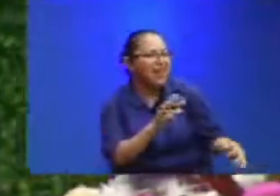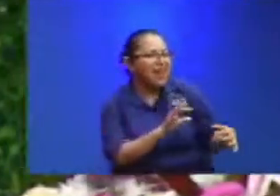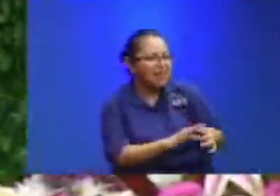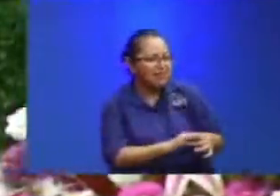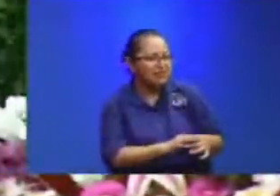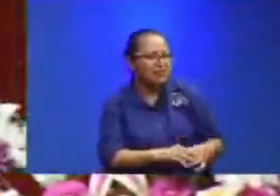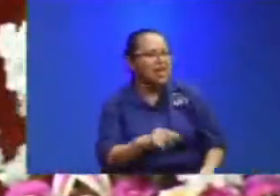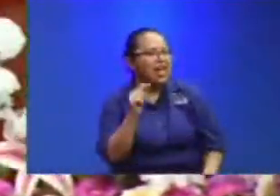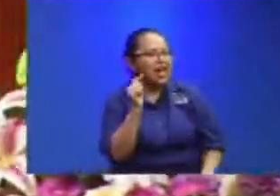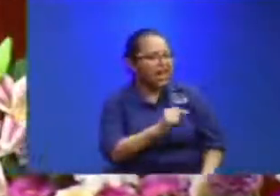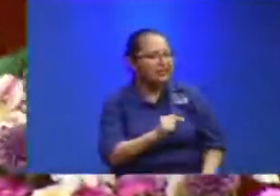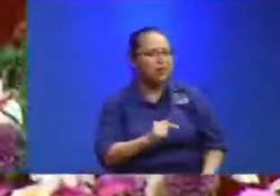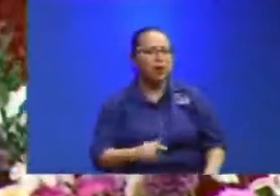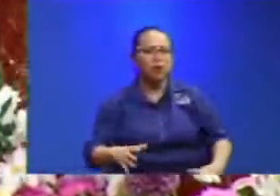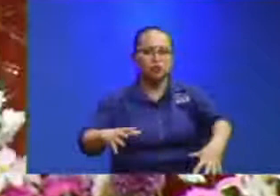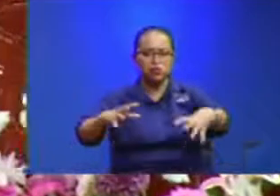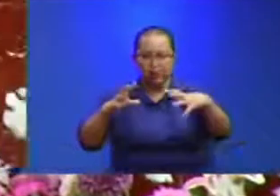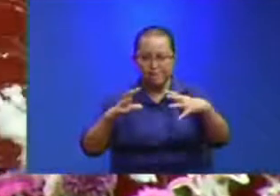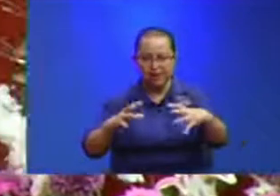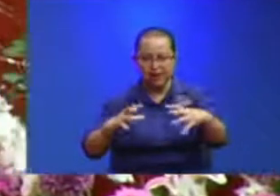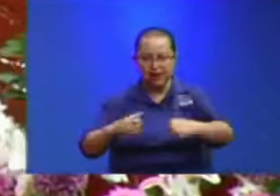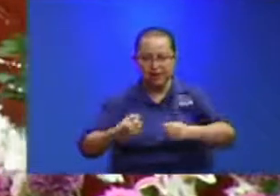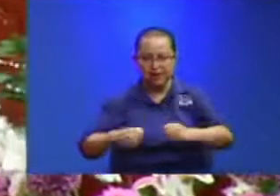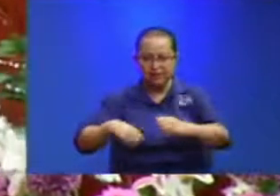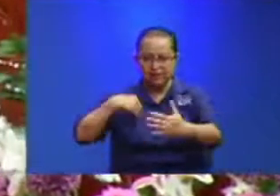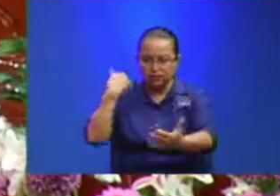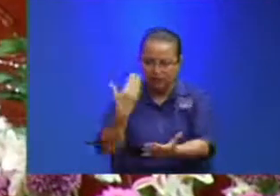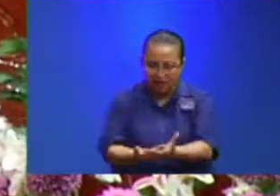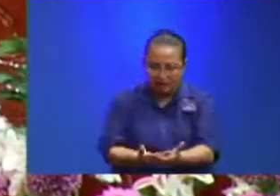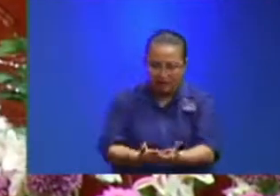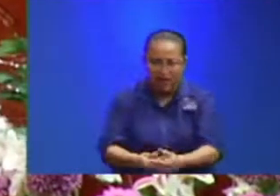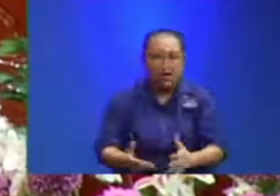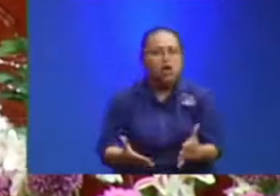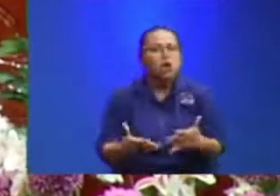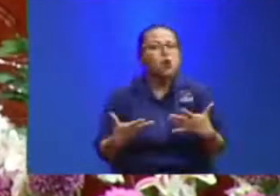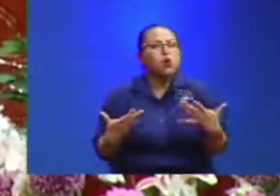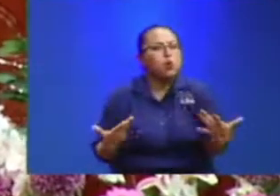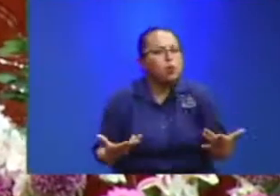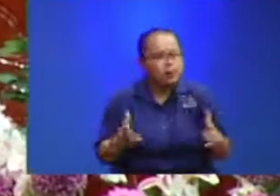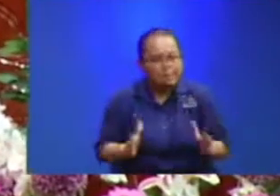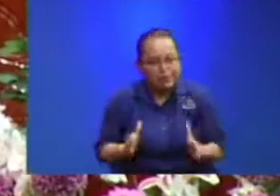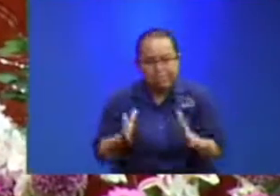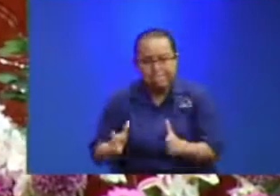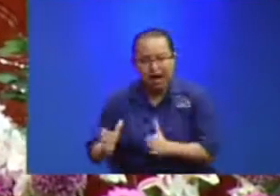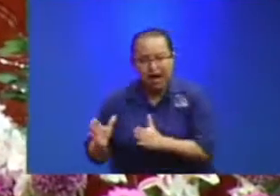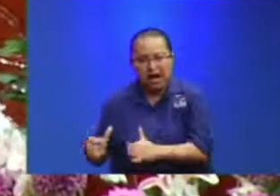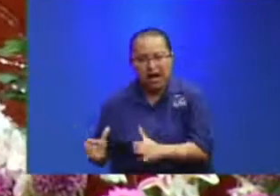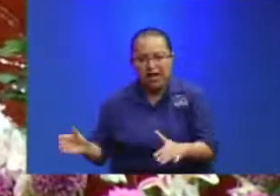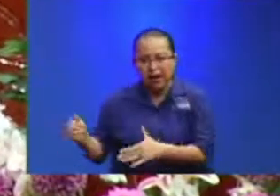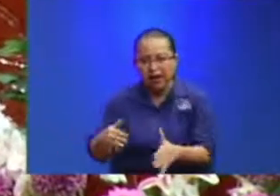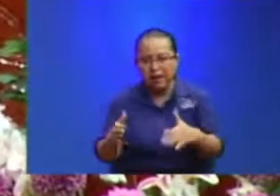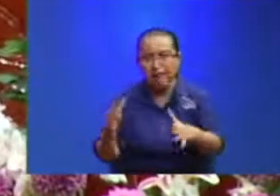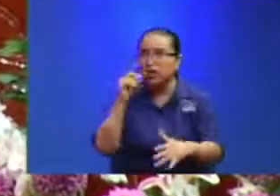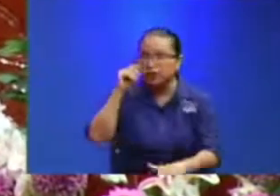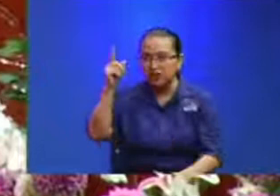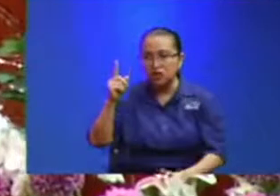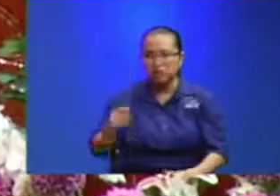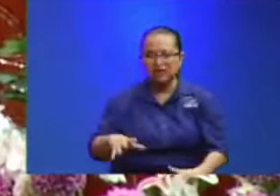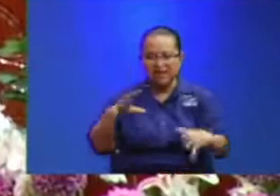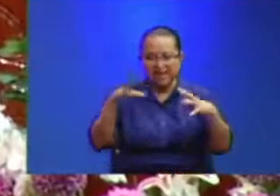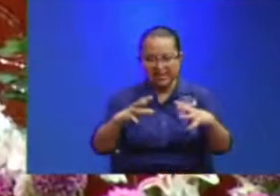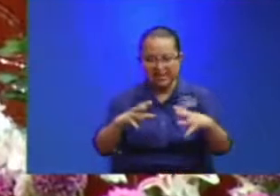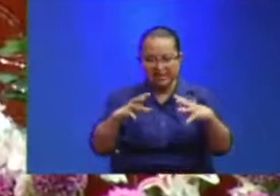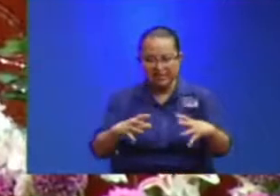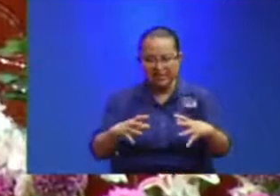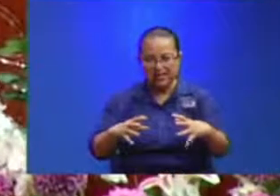tropiezo tenemos que preparar el camino señor cómo lo vamos a quitar a preparar esta no la espera el tropiezo y otro esto decidió